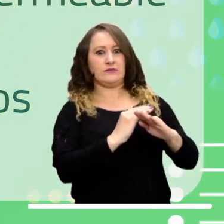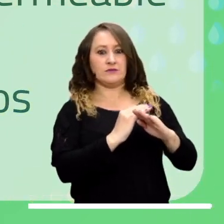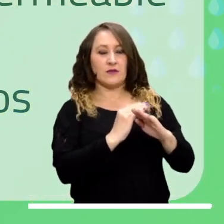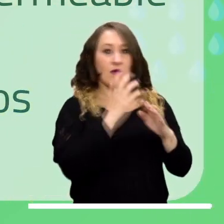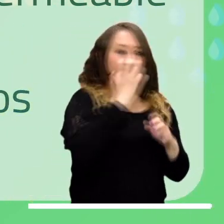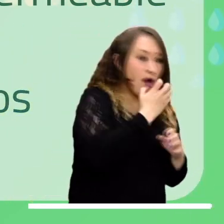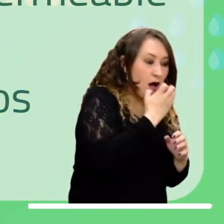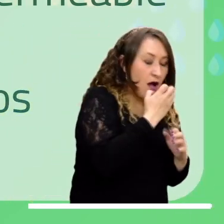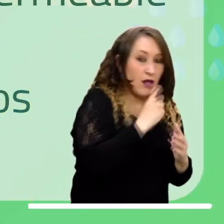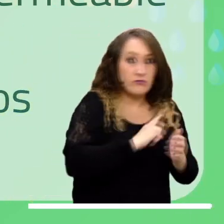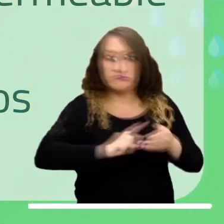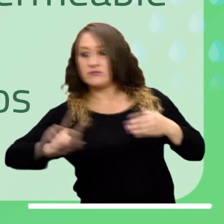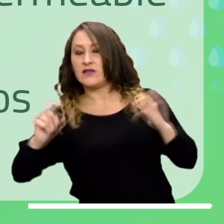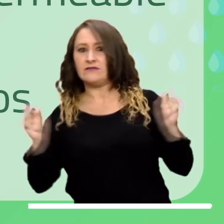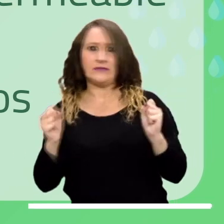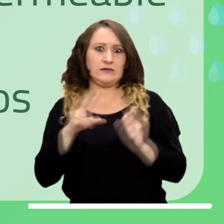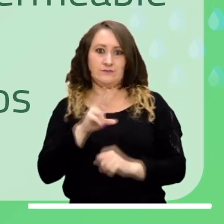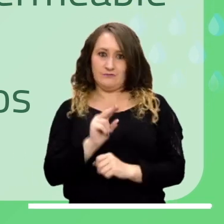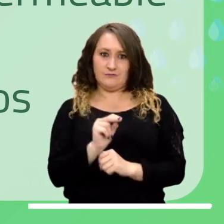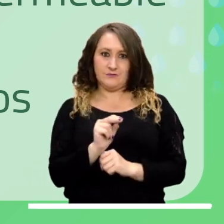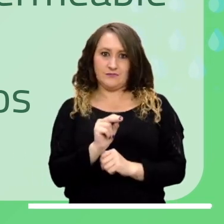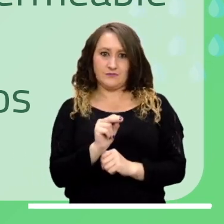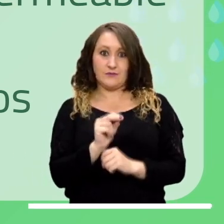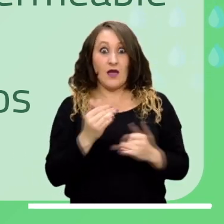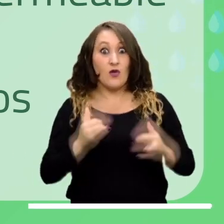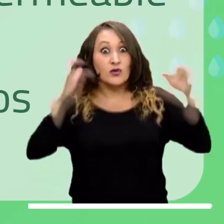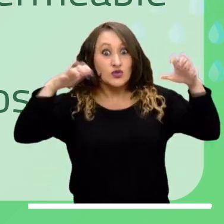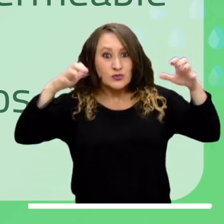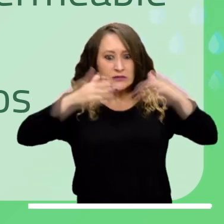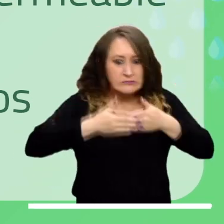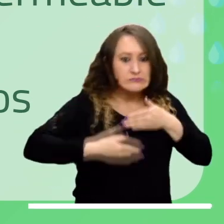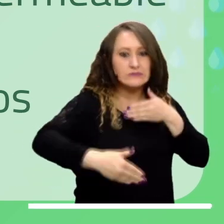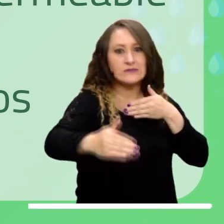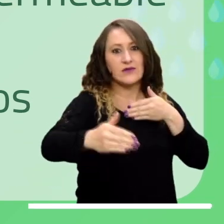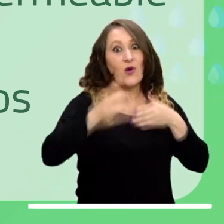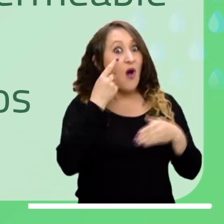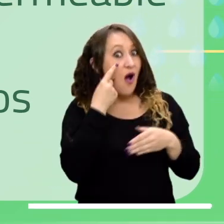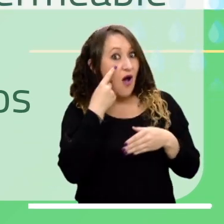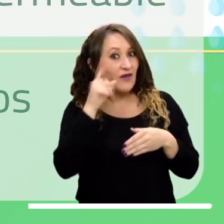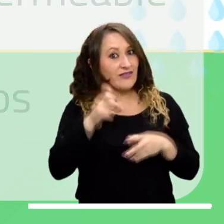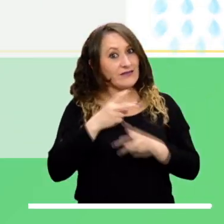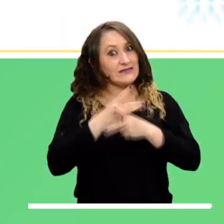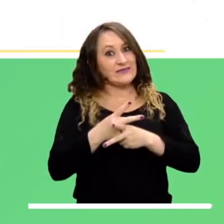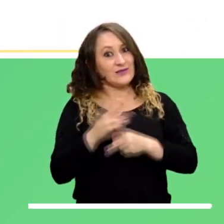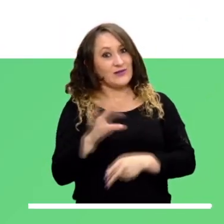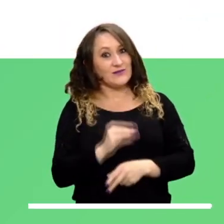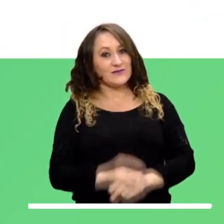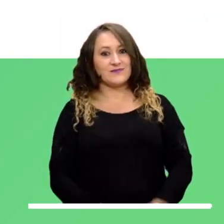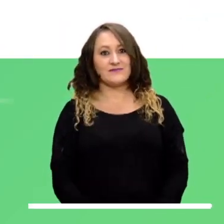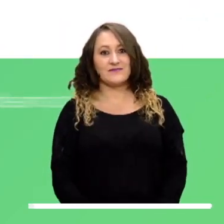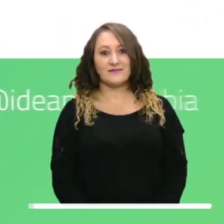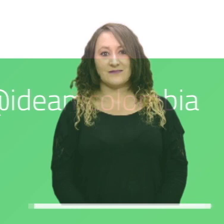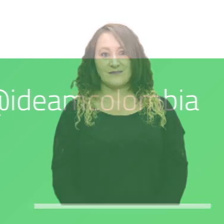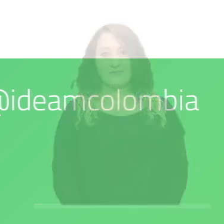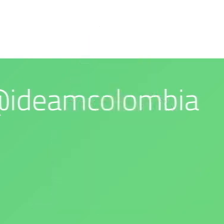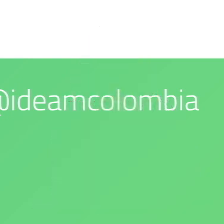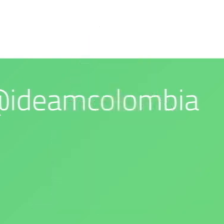se exponga a cambios súbitos de temperatura. En esta temporada de lluvias, todos debemos estar preparados.